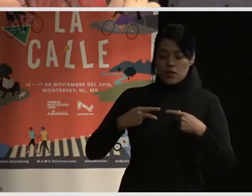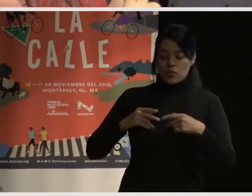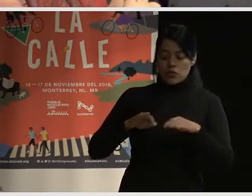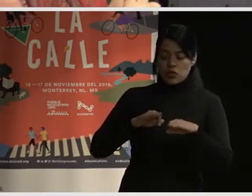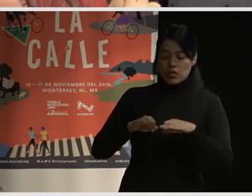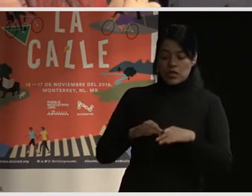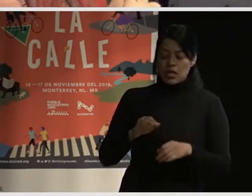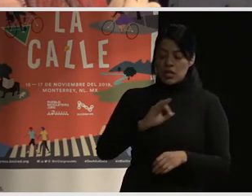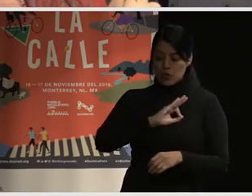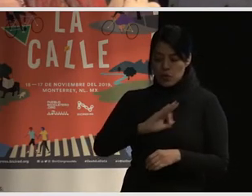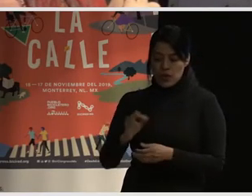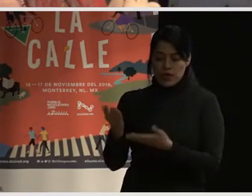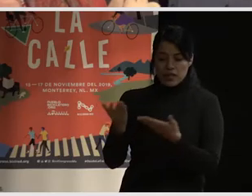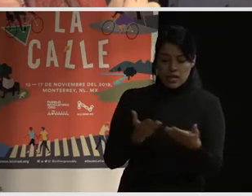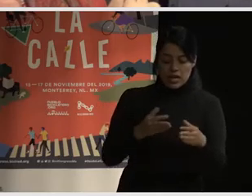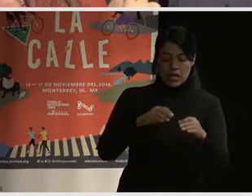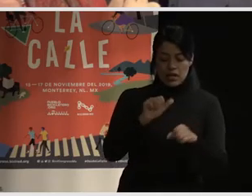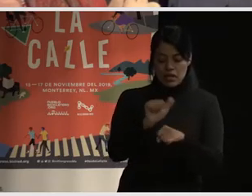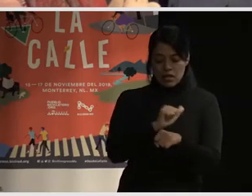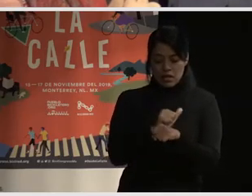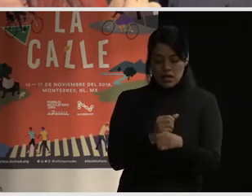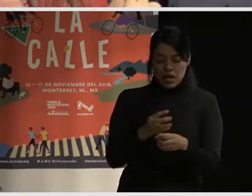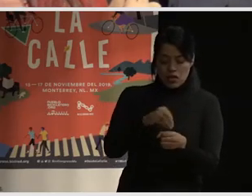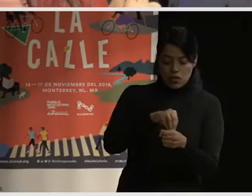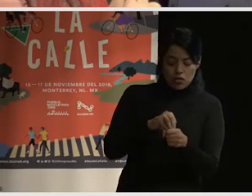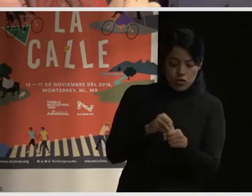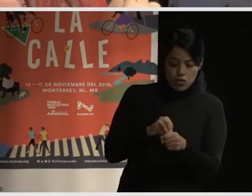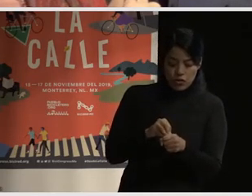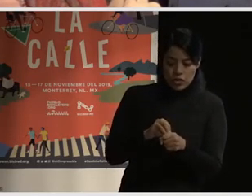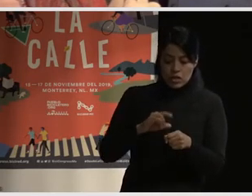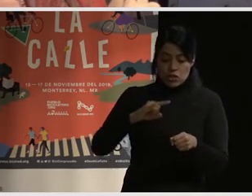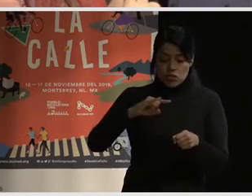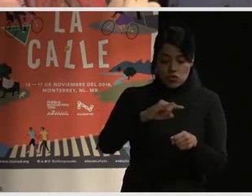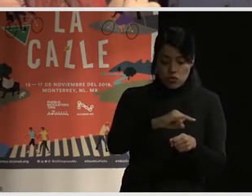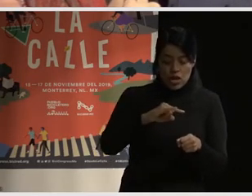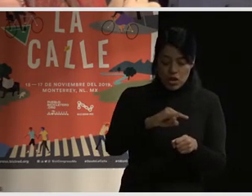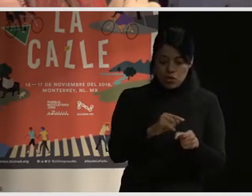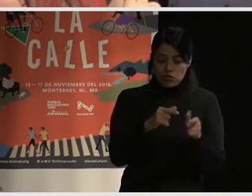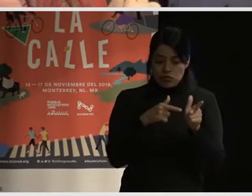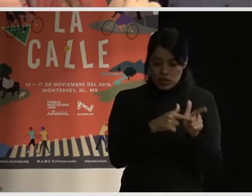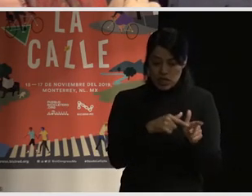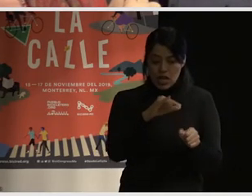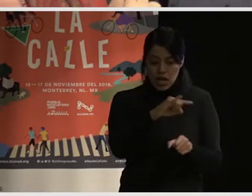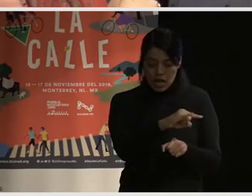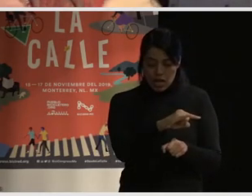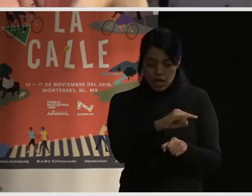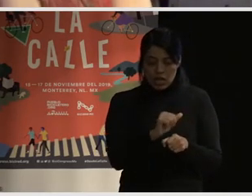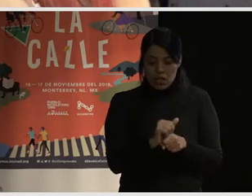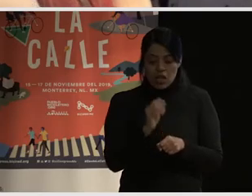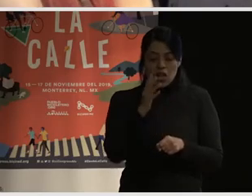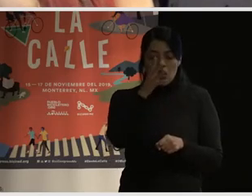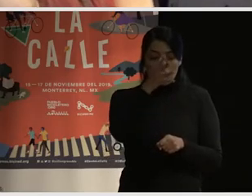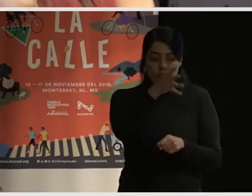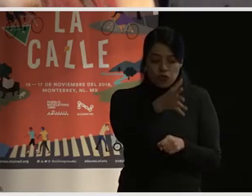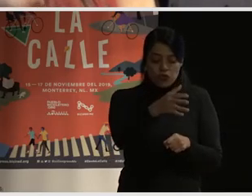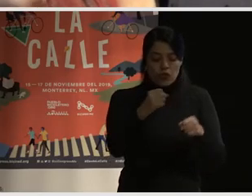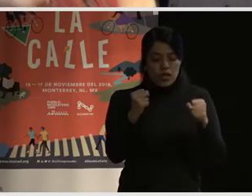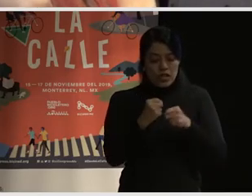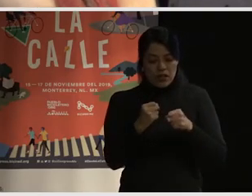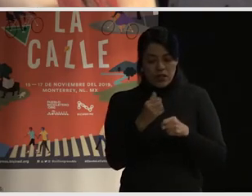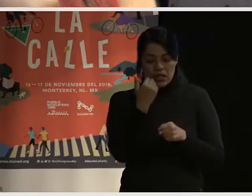de llegar en cálculo a su empleo y sueltas su cajón de estacionamiento siga ahí el día que tenga frío que quiera